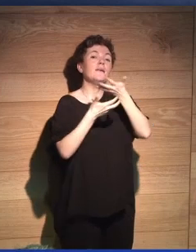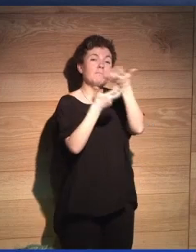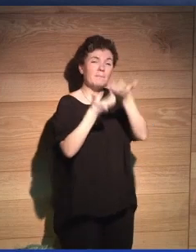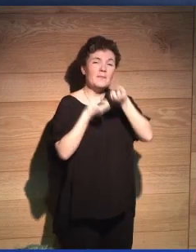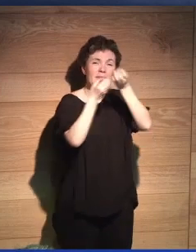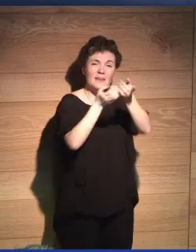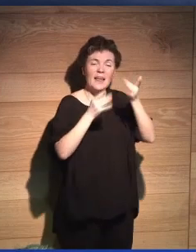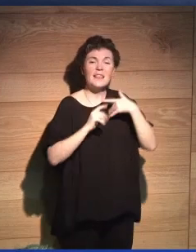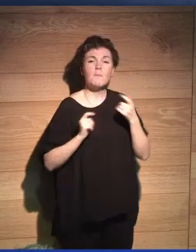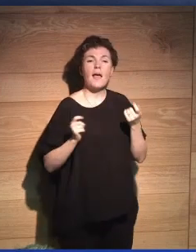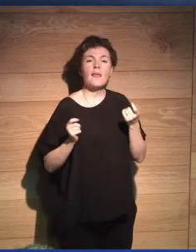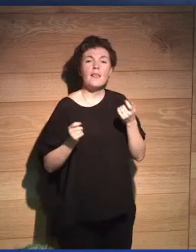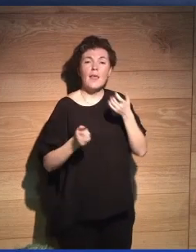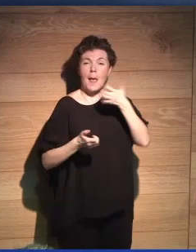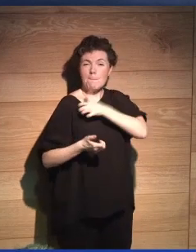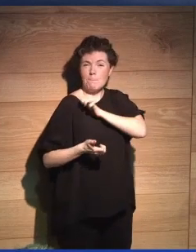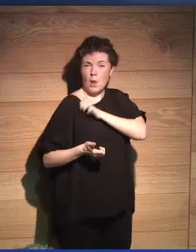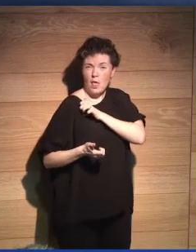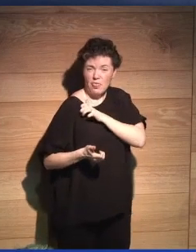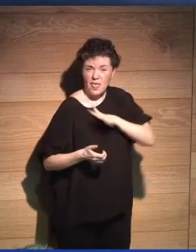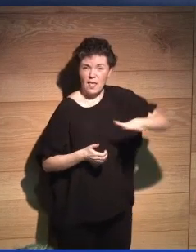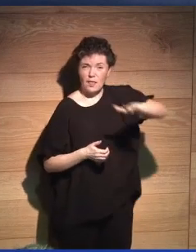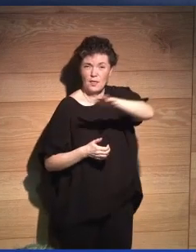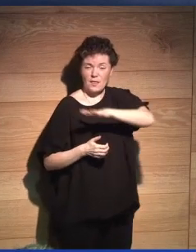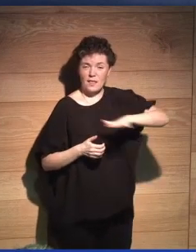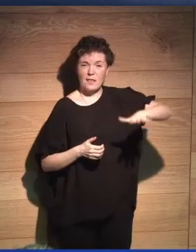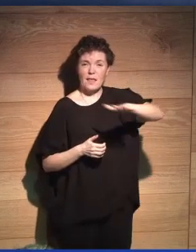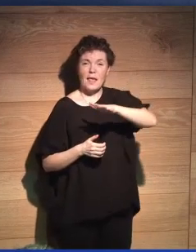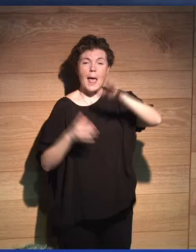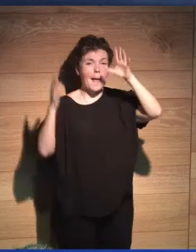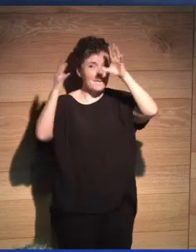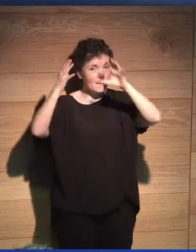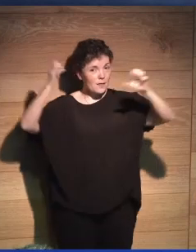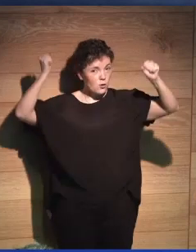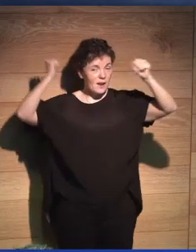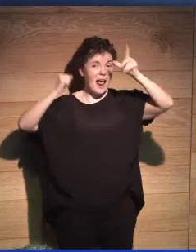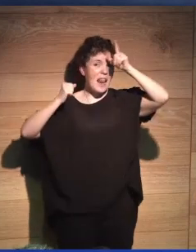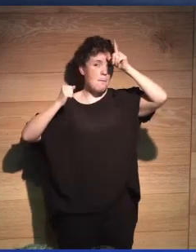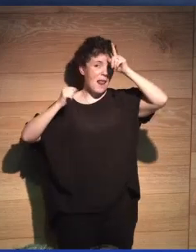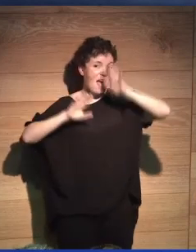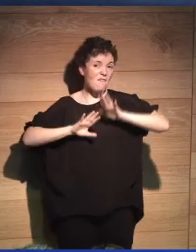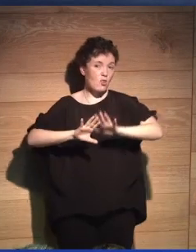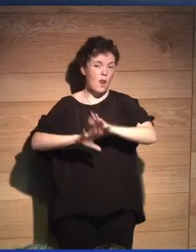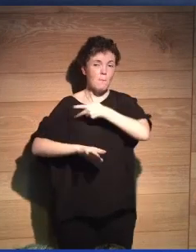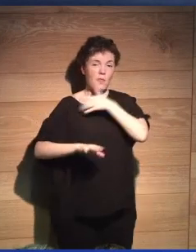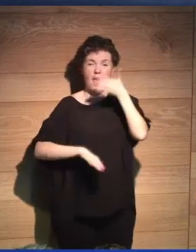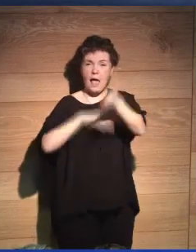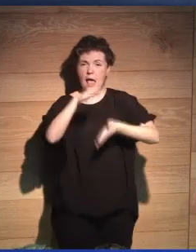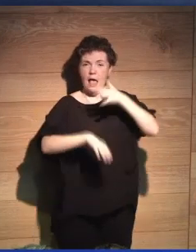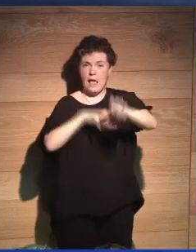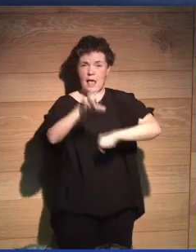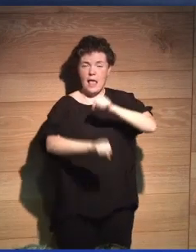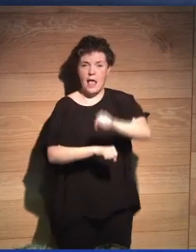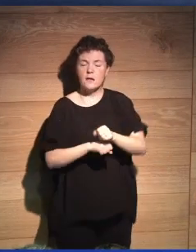redada policial en la abandonada embajada alemana, que puso en evidencia